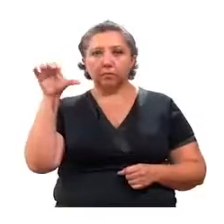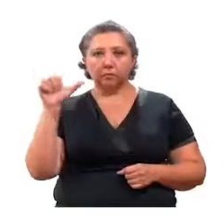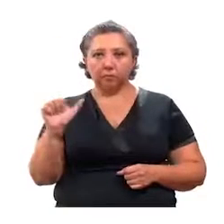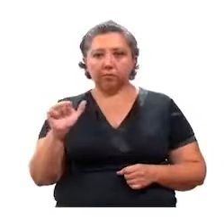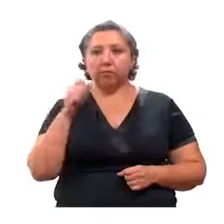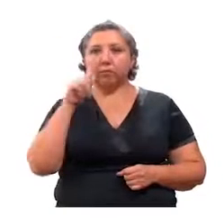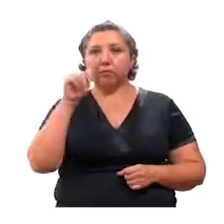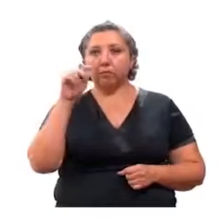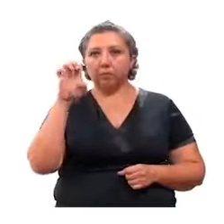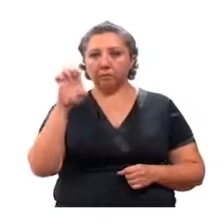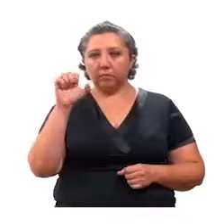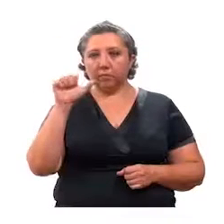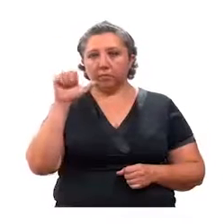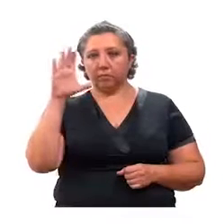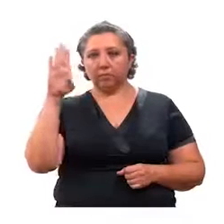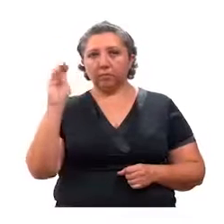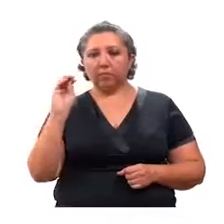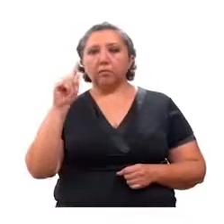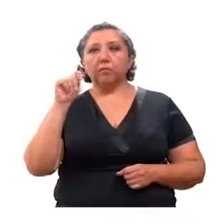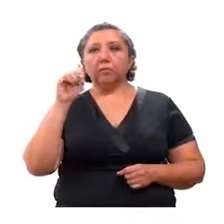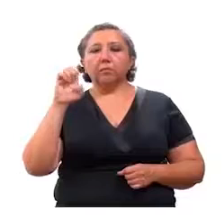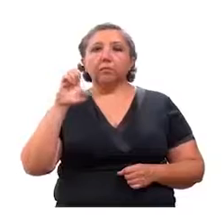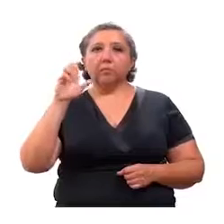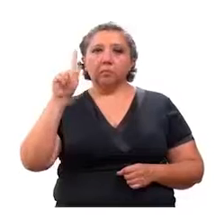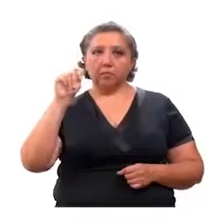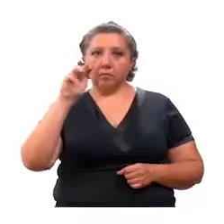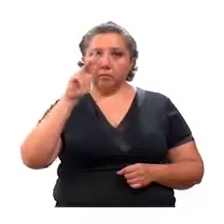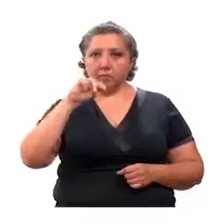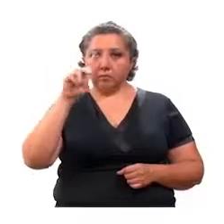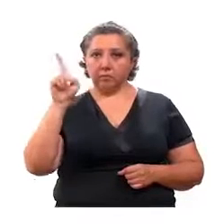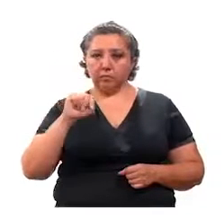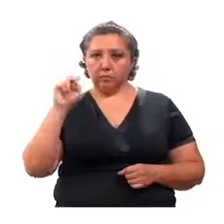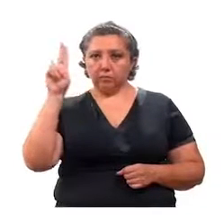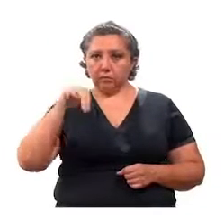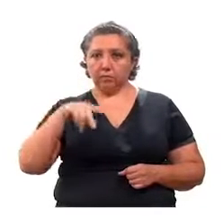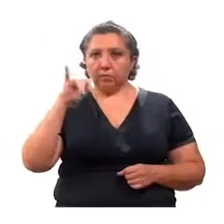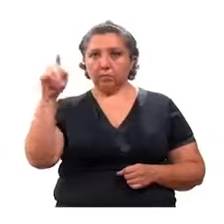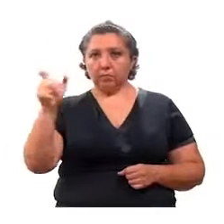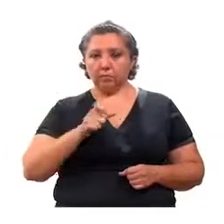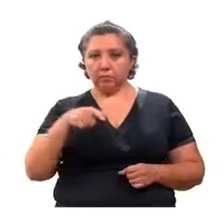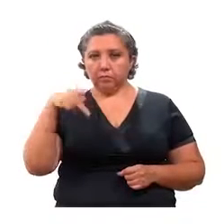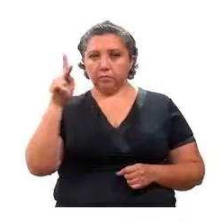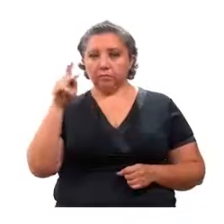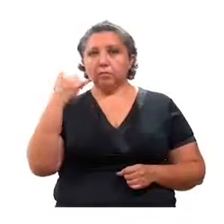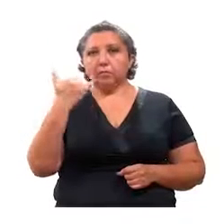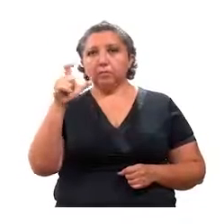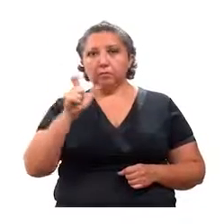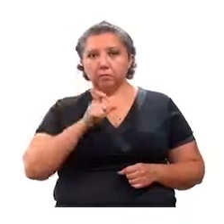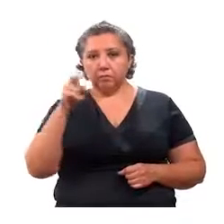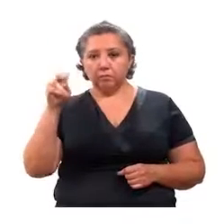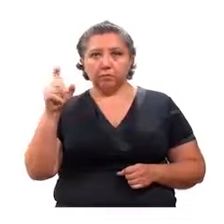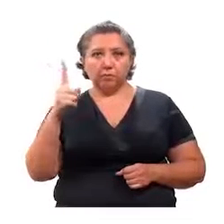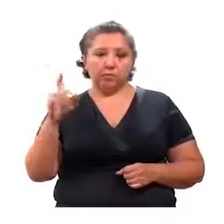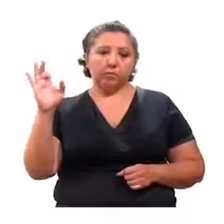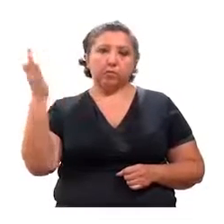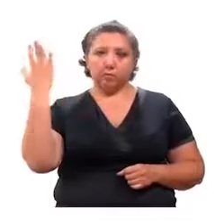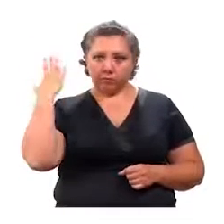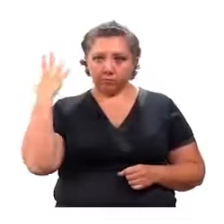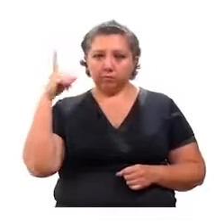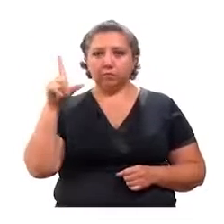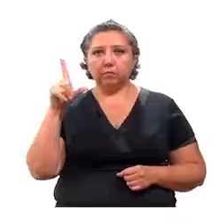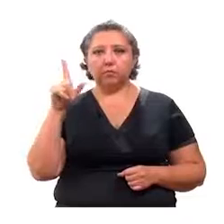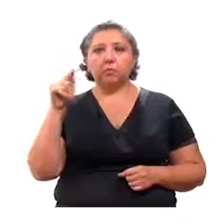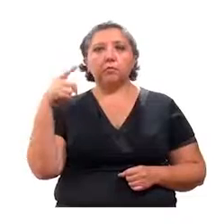Sinanché, Teabo, Telchac, Pueblo, Temozón, Timucuy, Tixcocop y Yaxcucul, y 1 foráneo. De